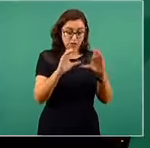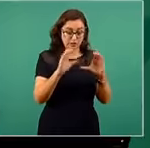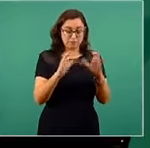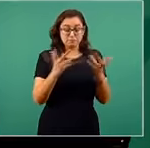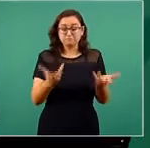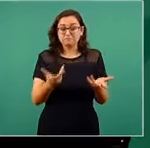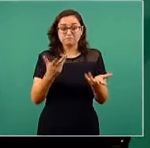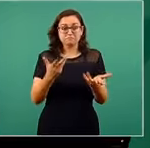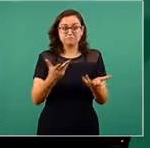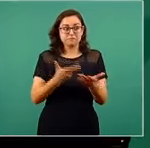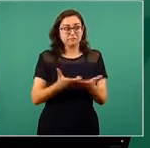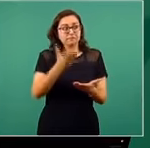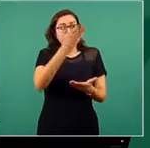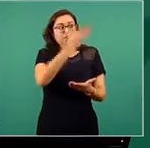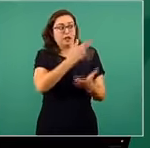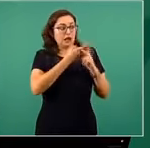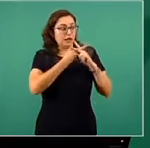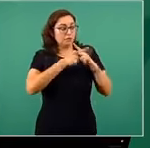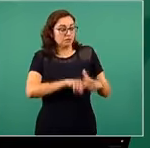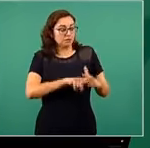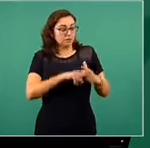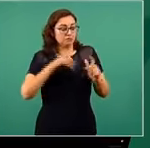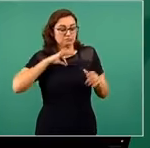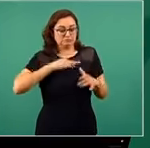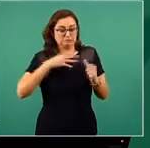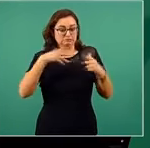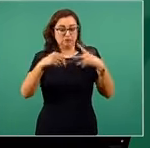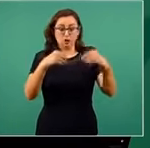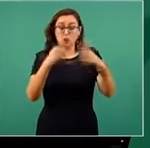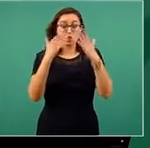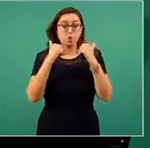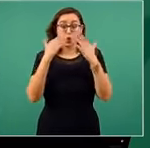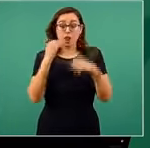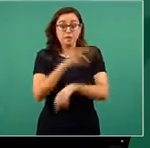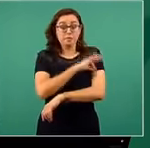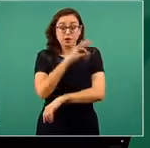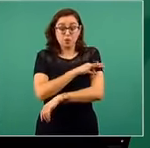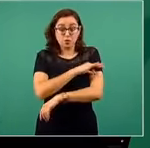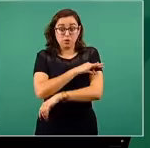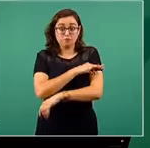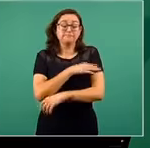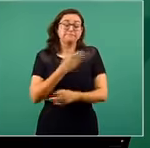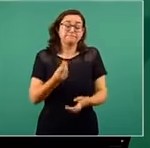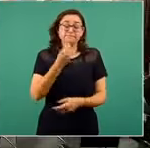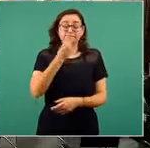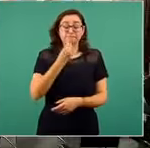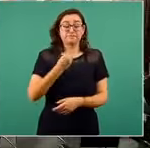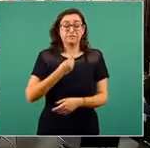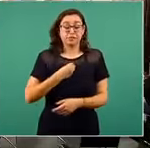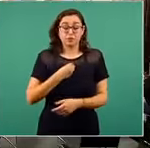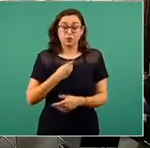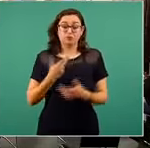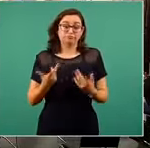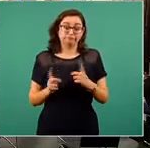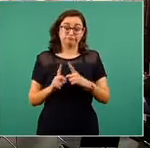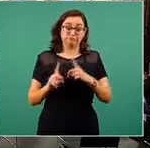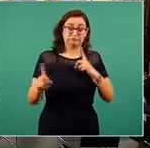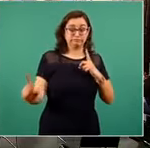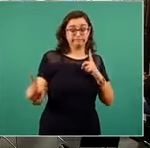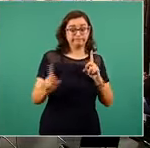vacuna, lo único que había son las medidas de salud pública, el distanciamiento social, lo que en México le llamamos la sana